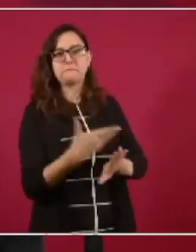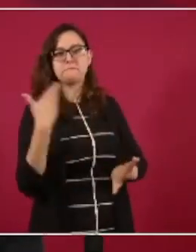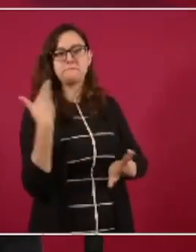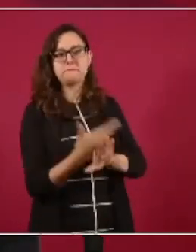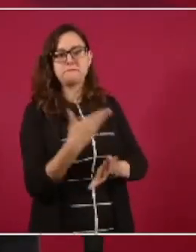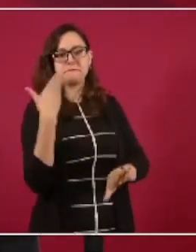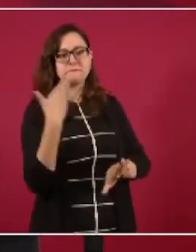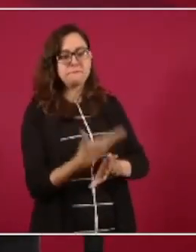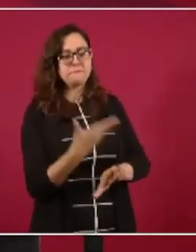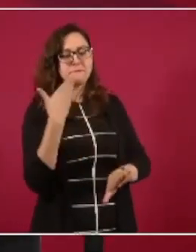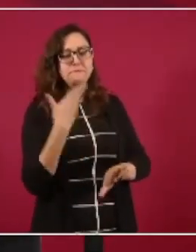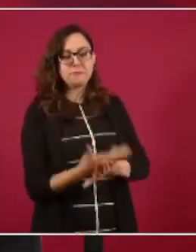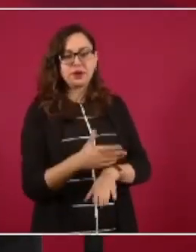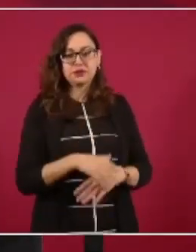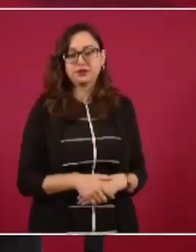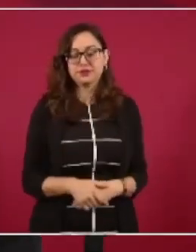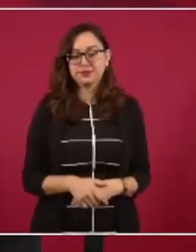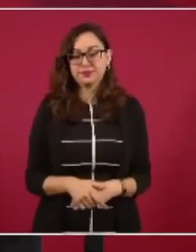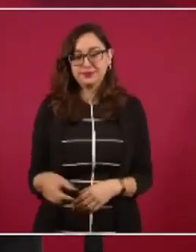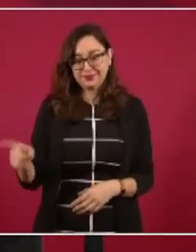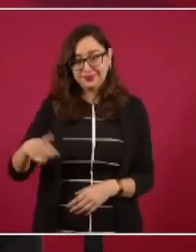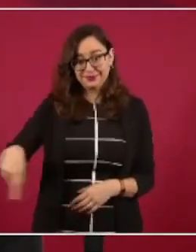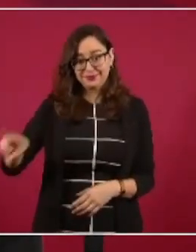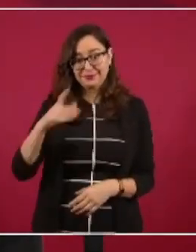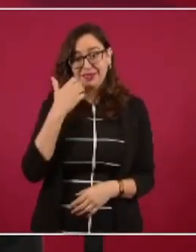no funcionó.